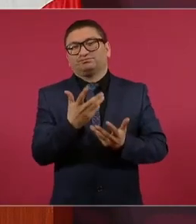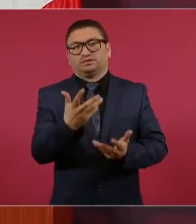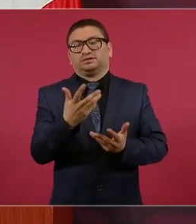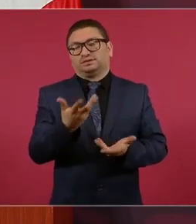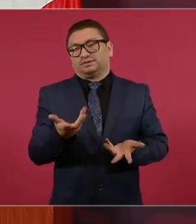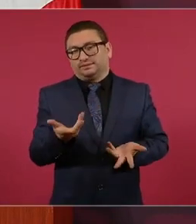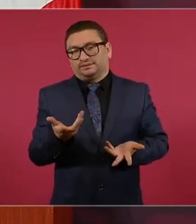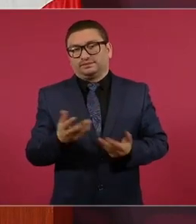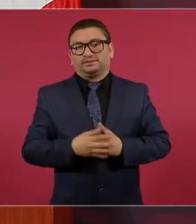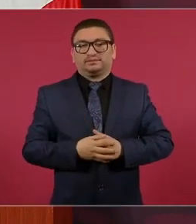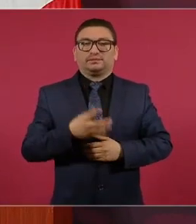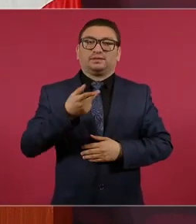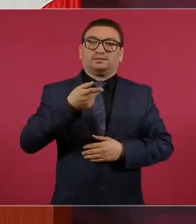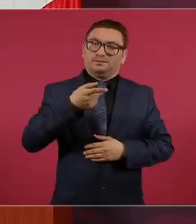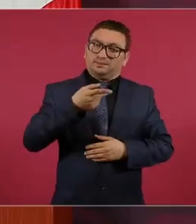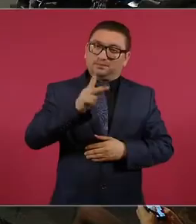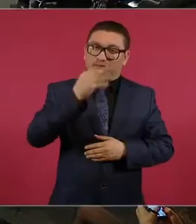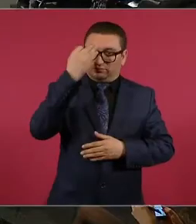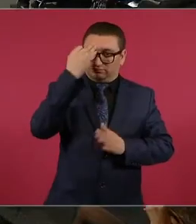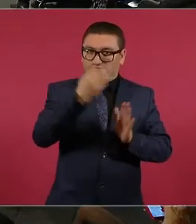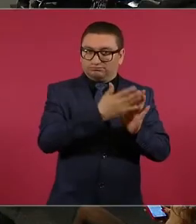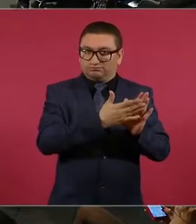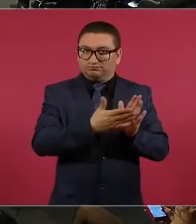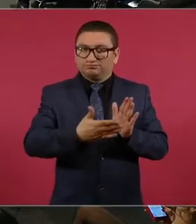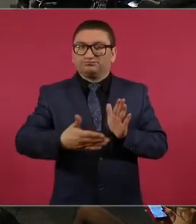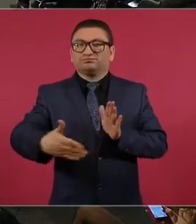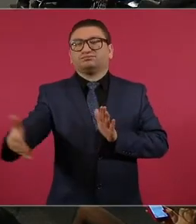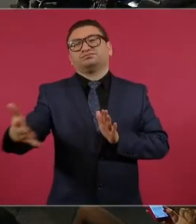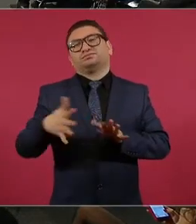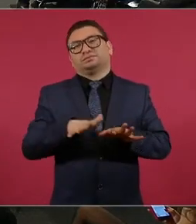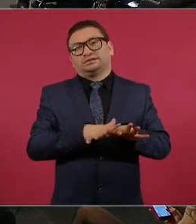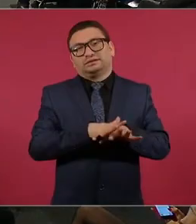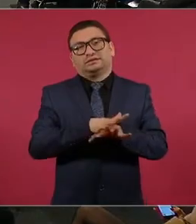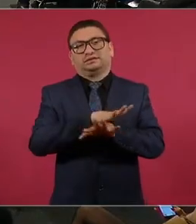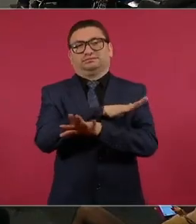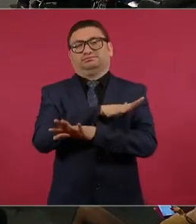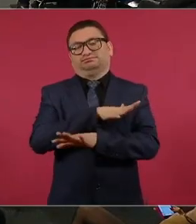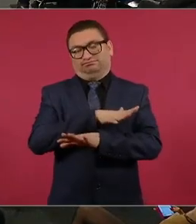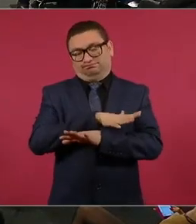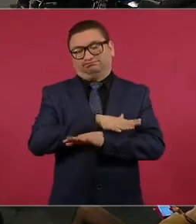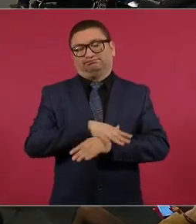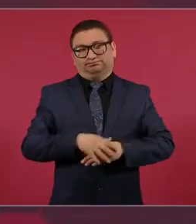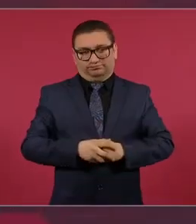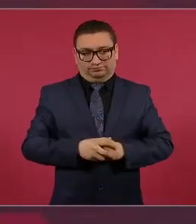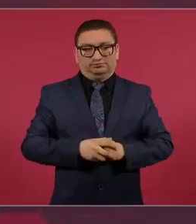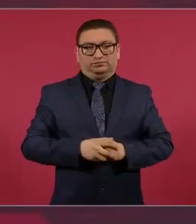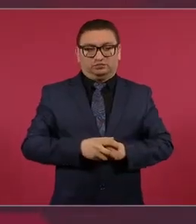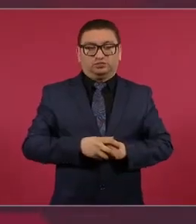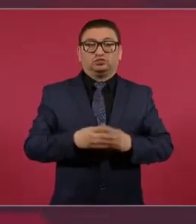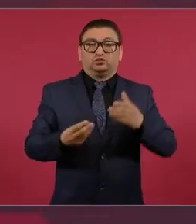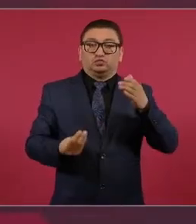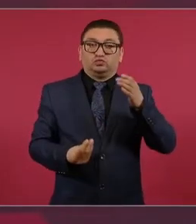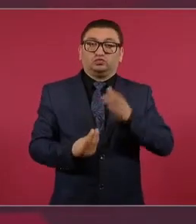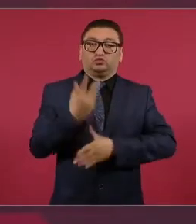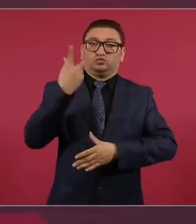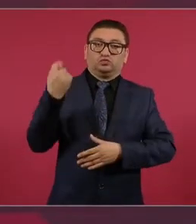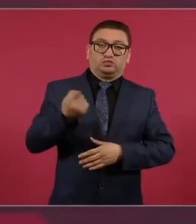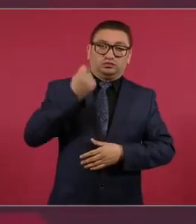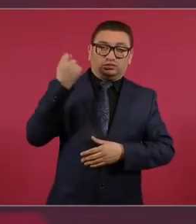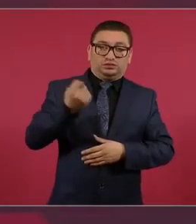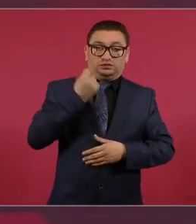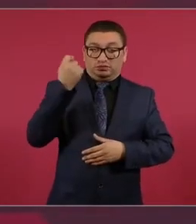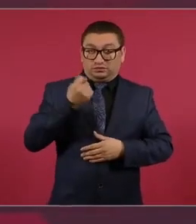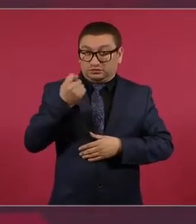petróleo Pero va a llevar tiempo eh la llegada de las nuevas